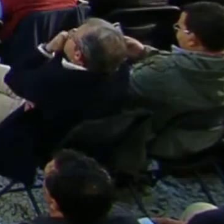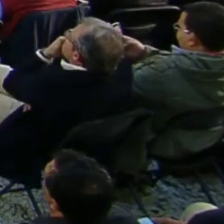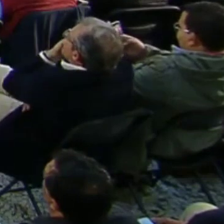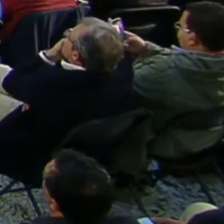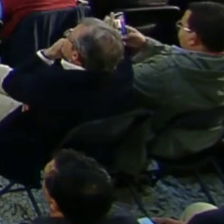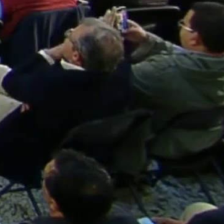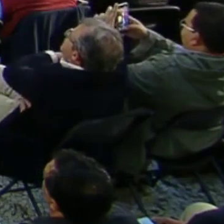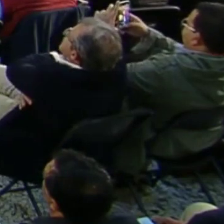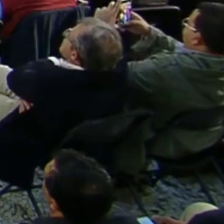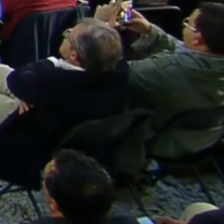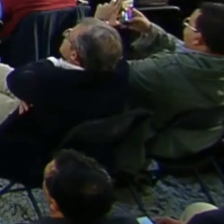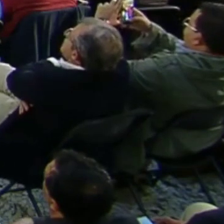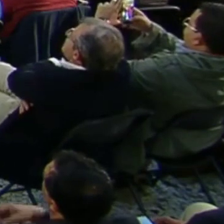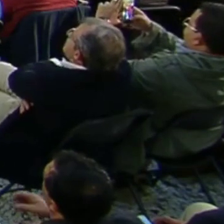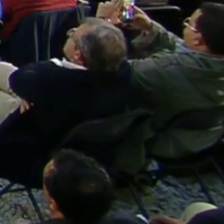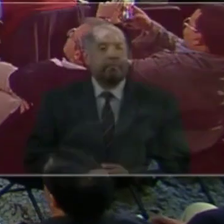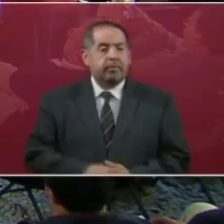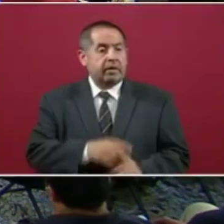el saqueo